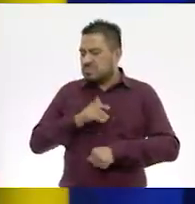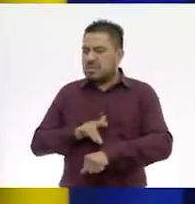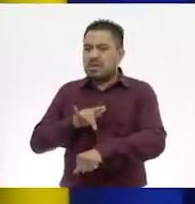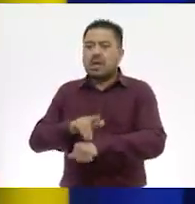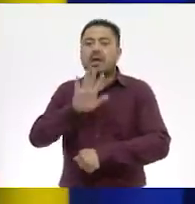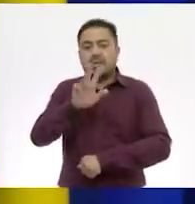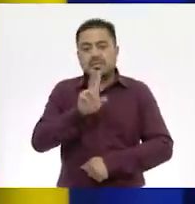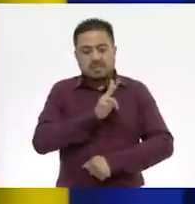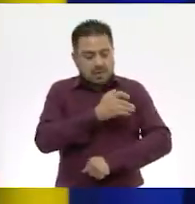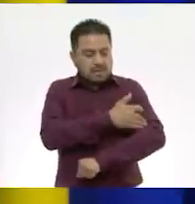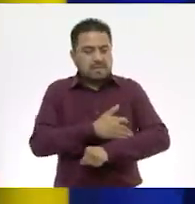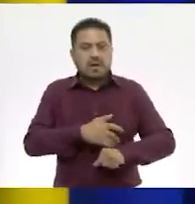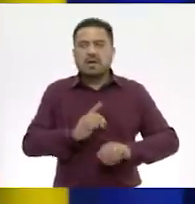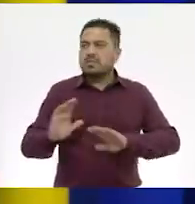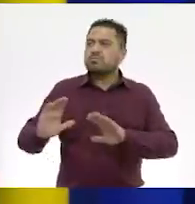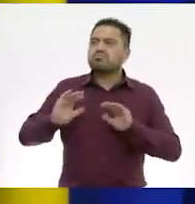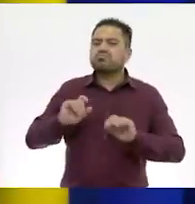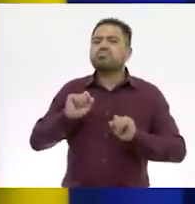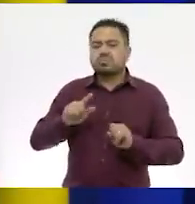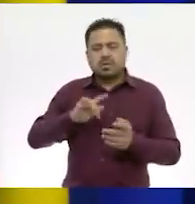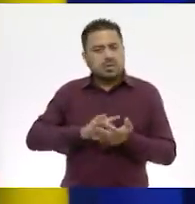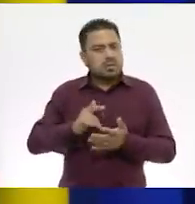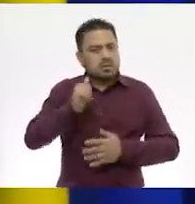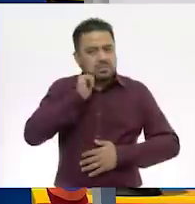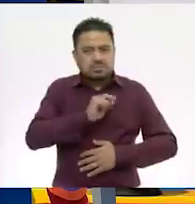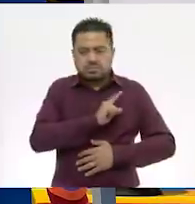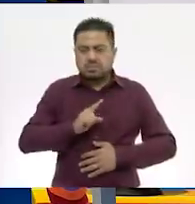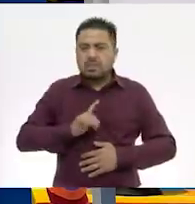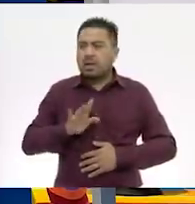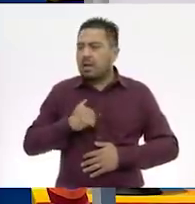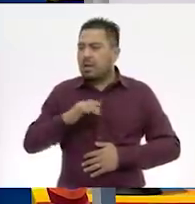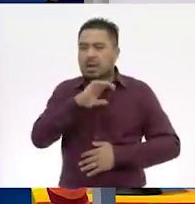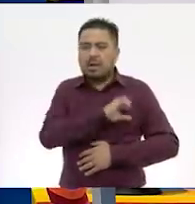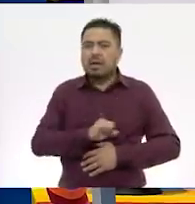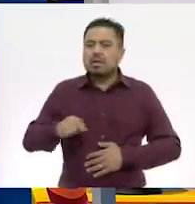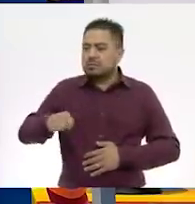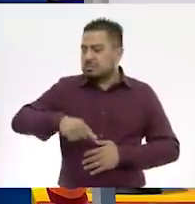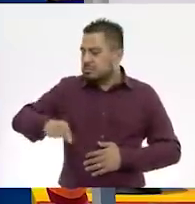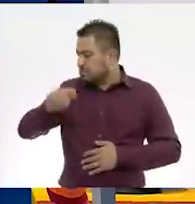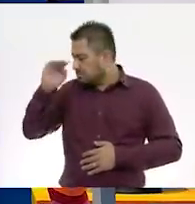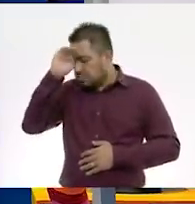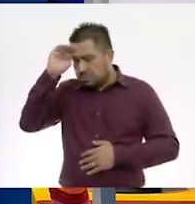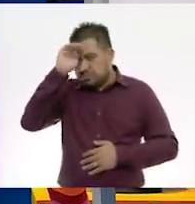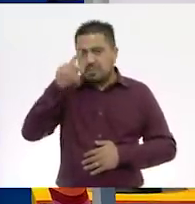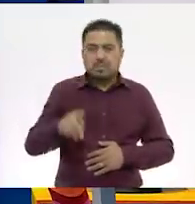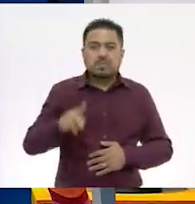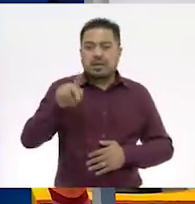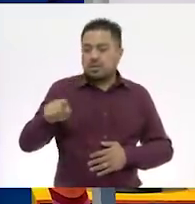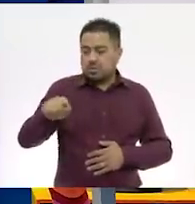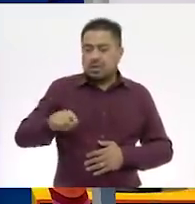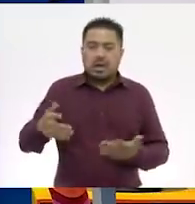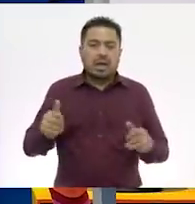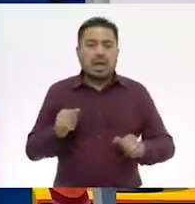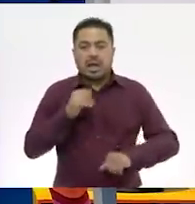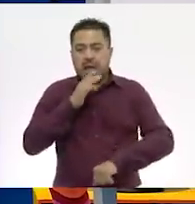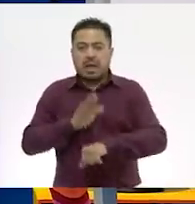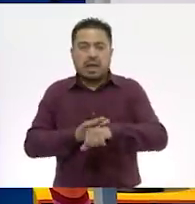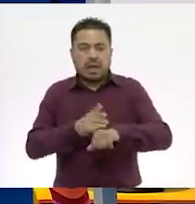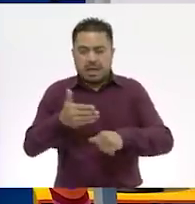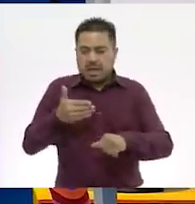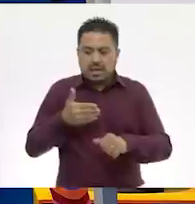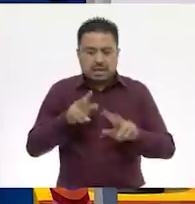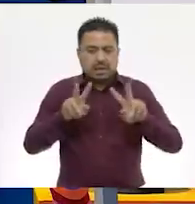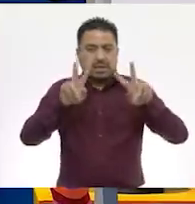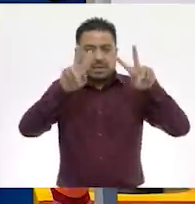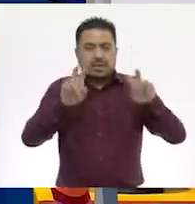familia también nos han enseñado a ser agradecidos. Me encantan sus reflexiones, pero ustedes ya se adelantaron en el tema y